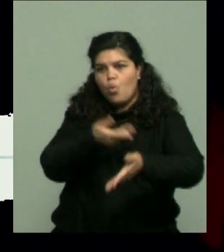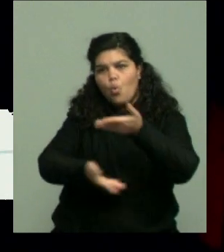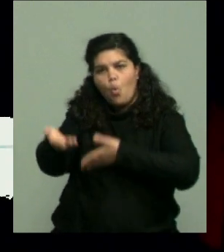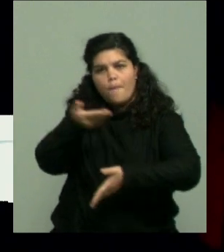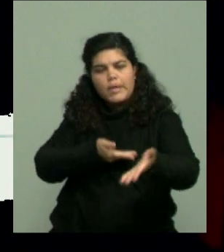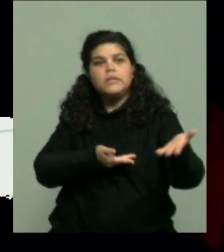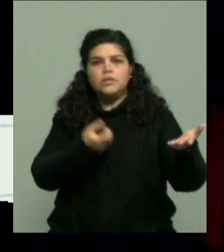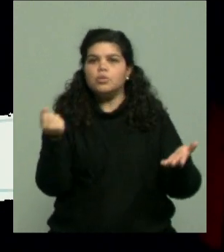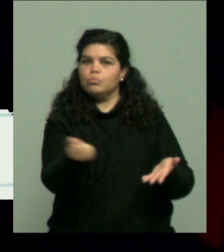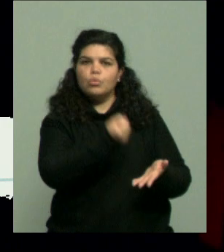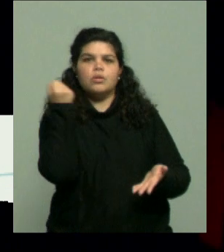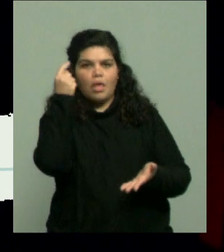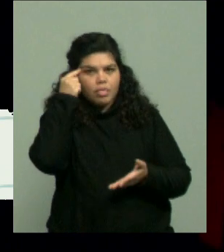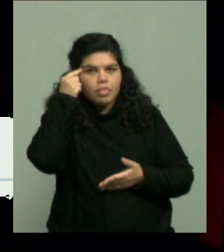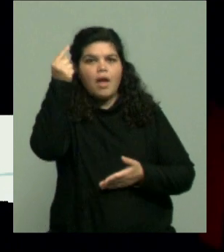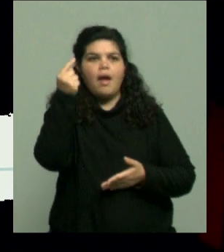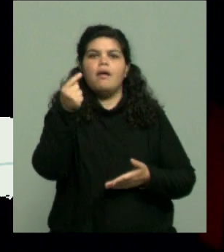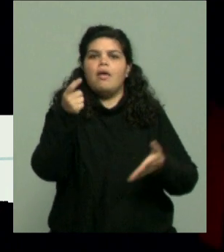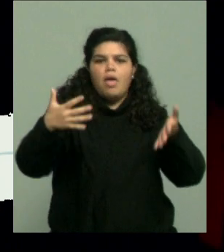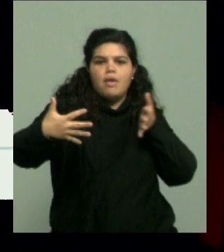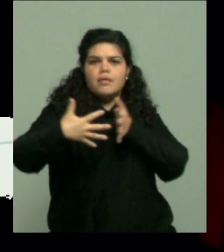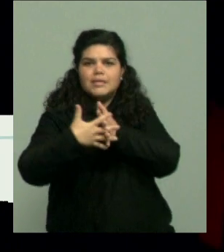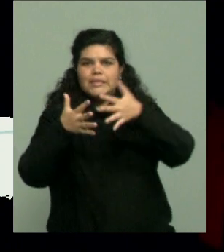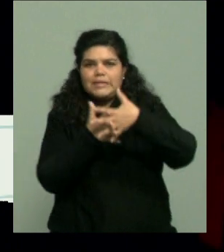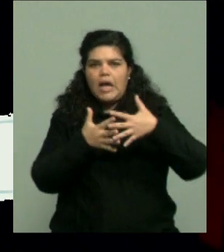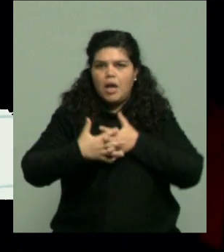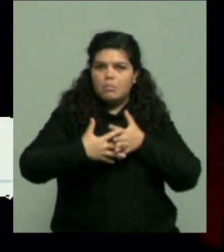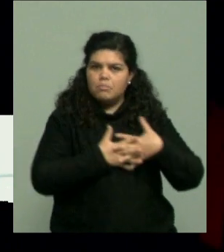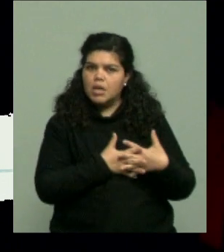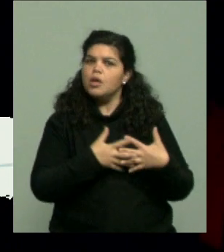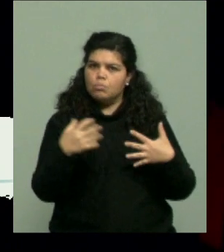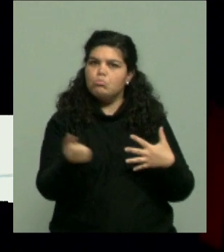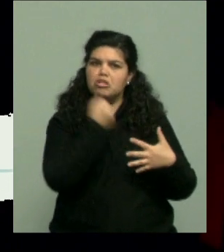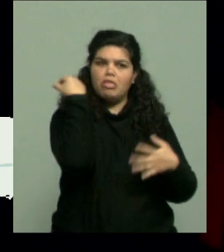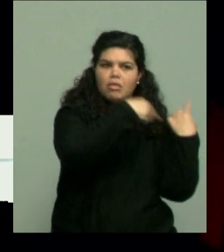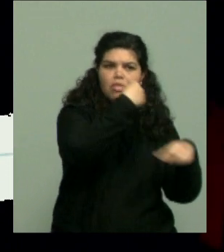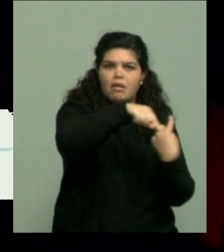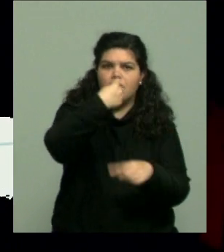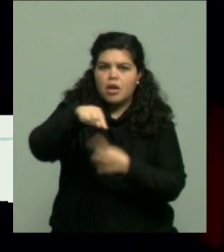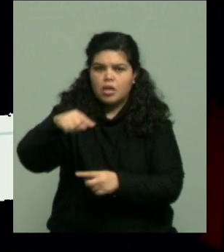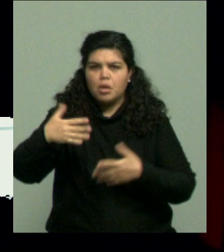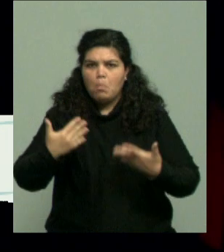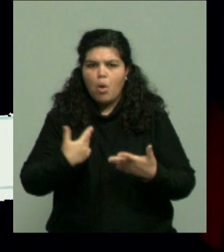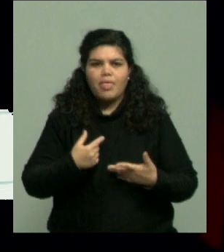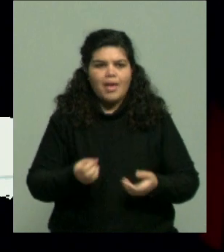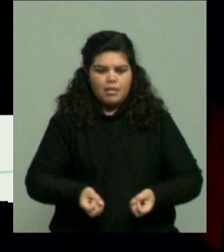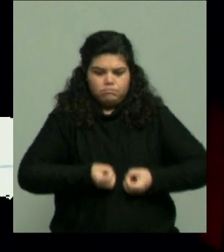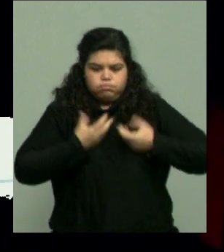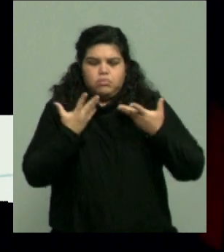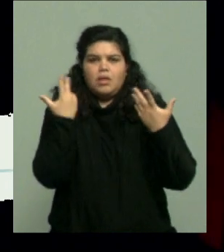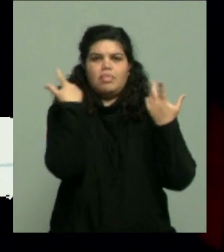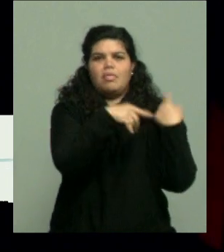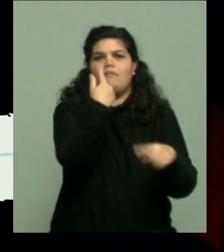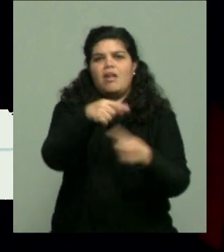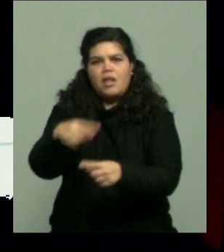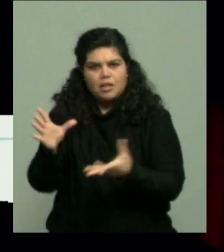está buenísimo realmente del ensamble la variedad que hay. Entonces, se pueden transmitir muchas cosas y